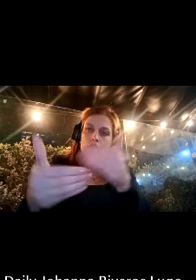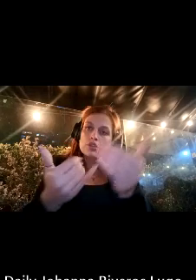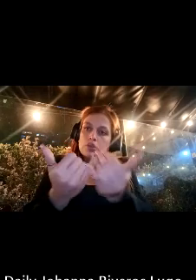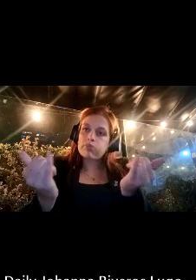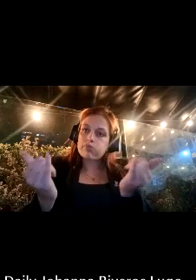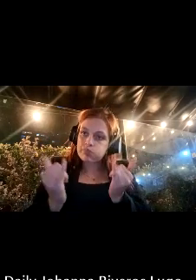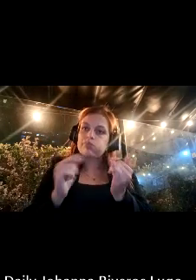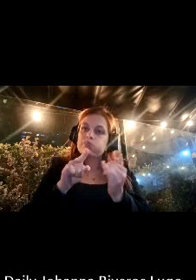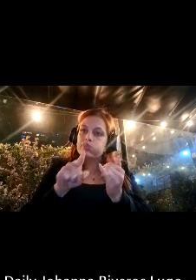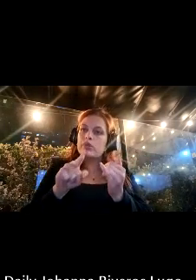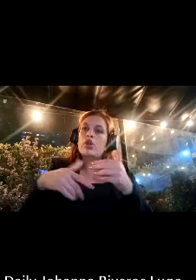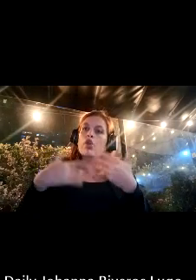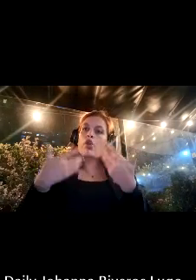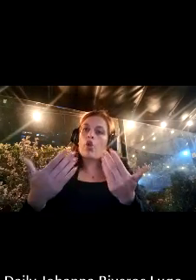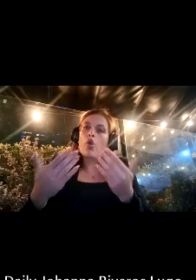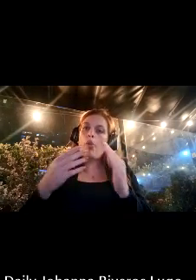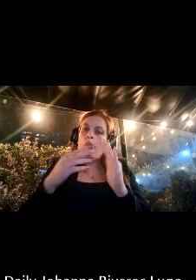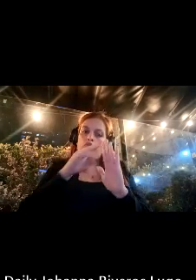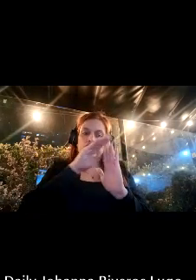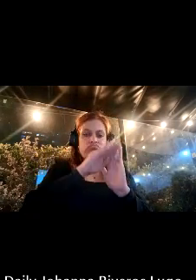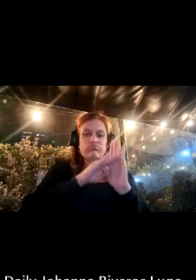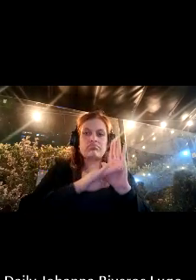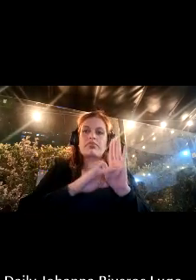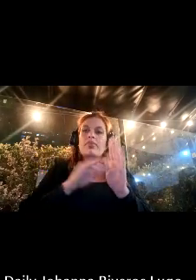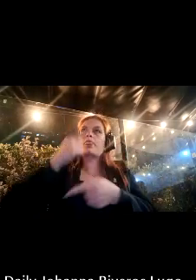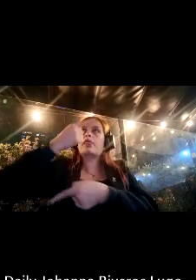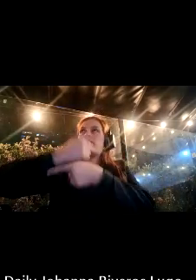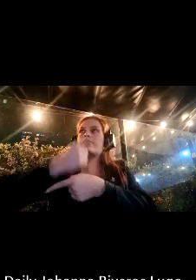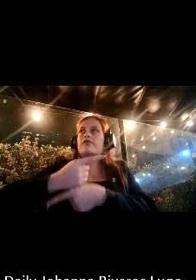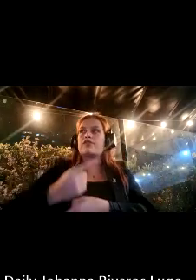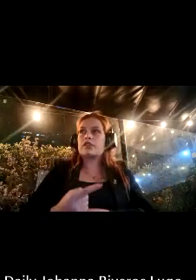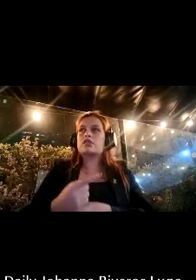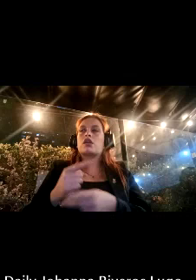fundamentos de física para el desarrollo